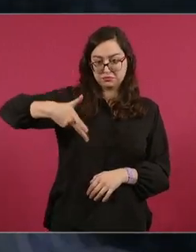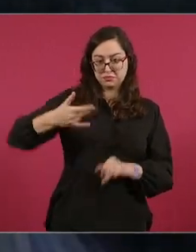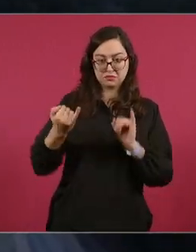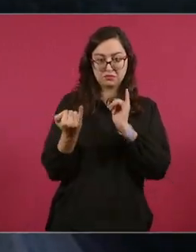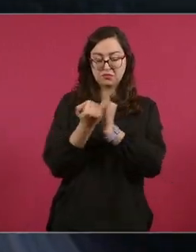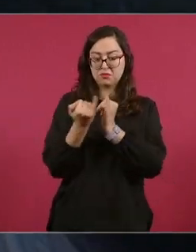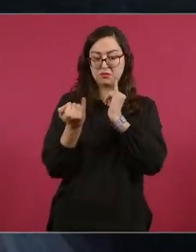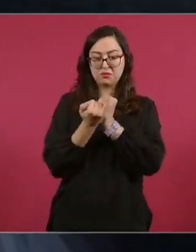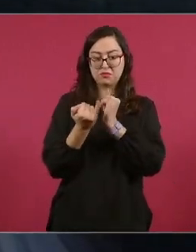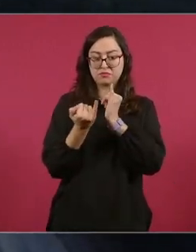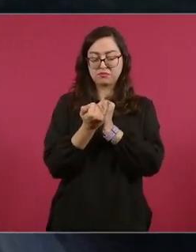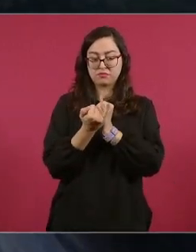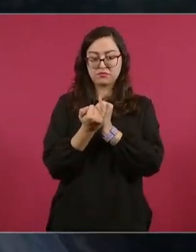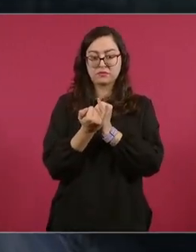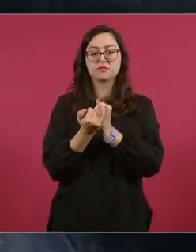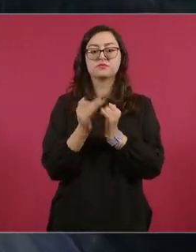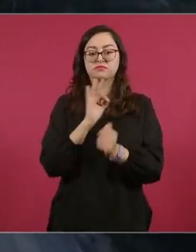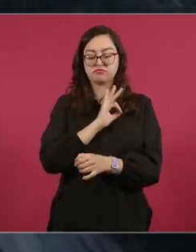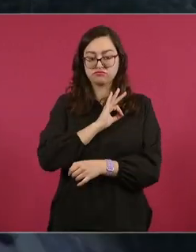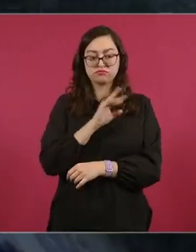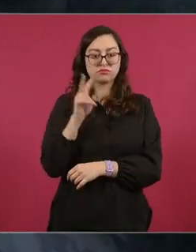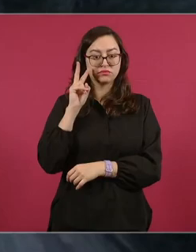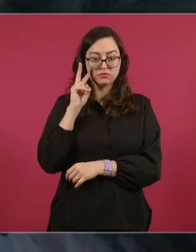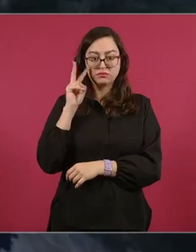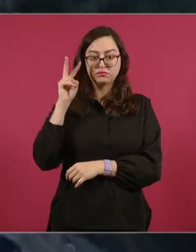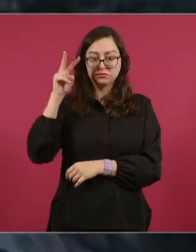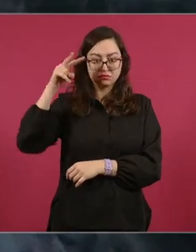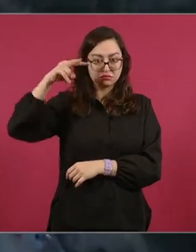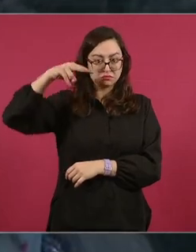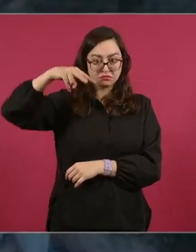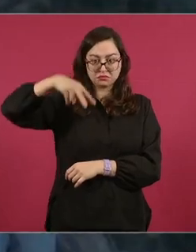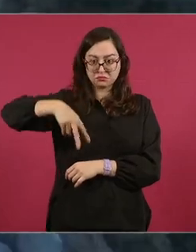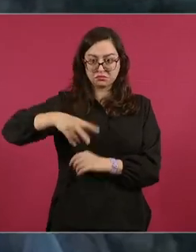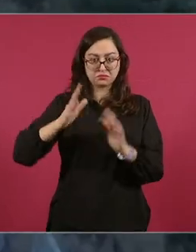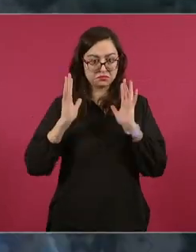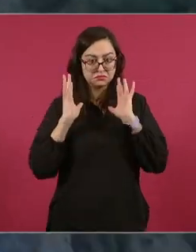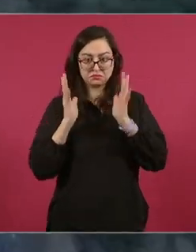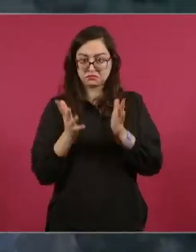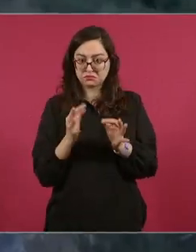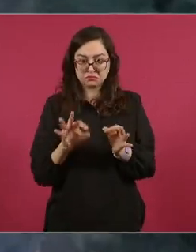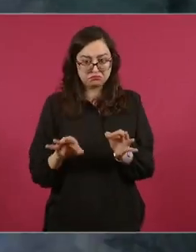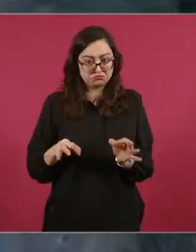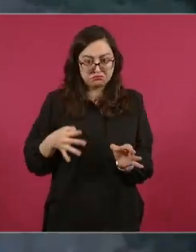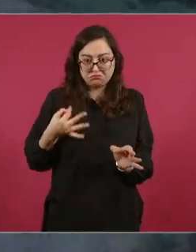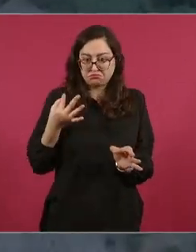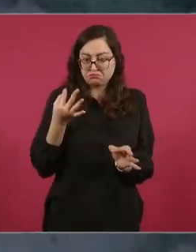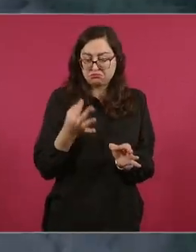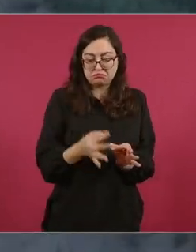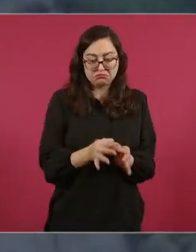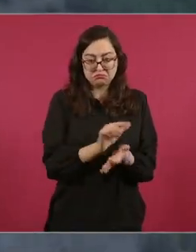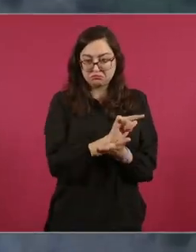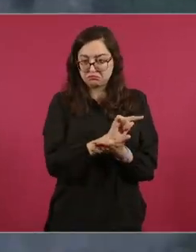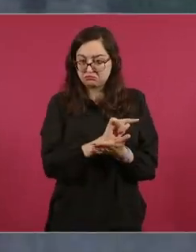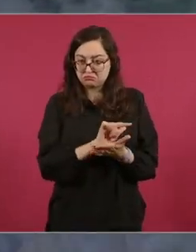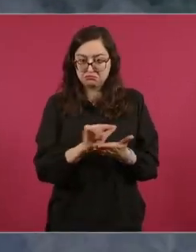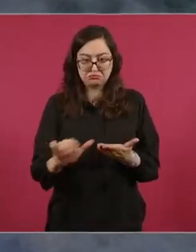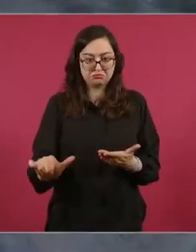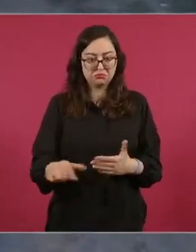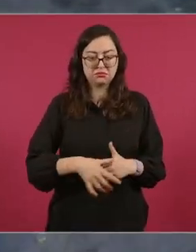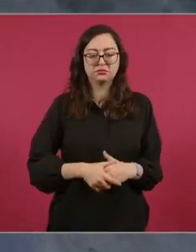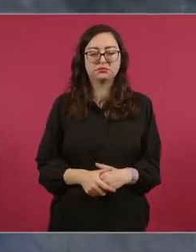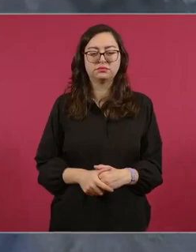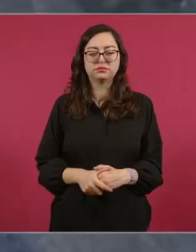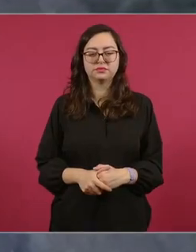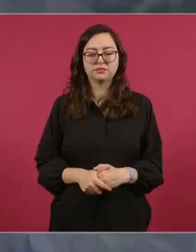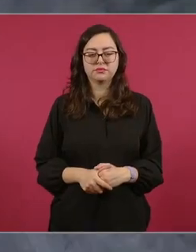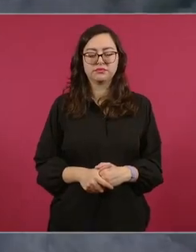manera que es aéreo y se ve que la obra está absolutamente terminada.